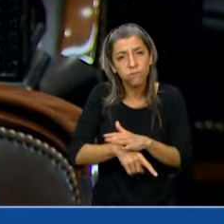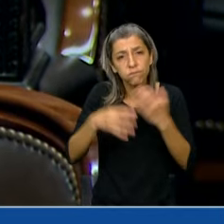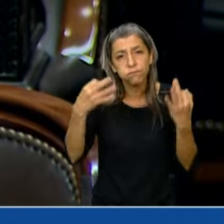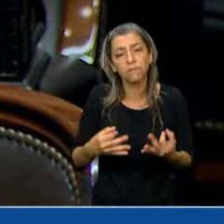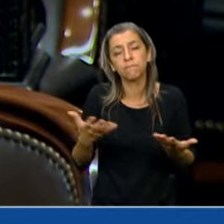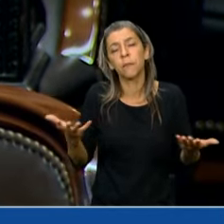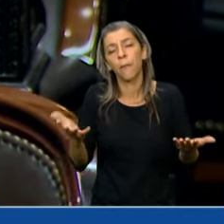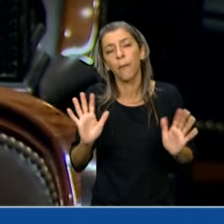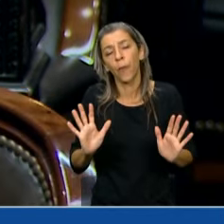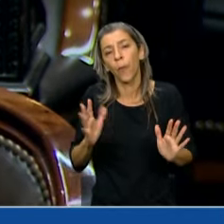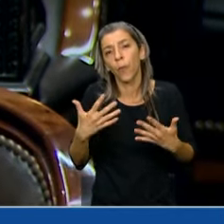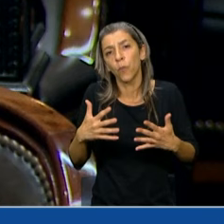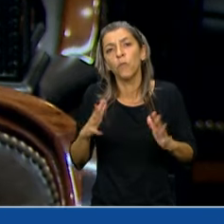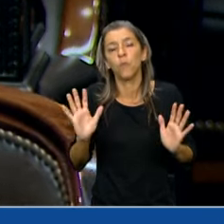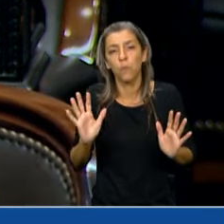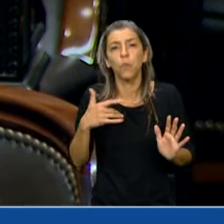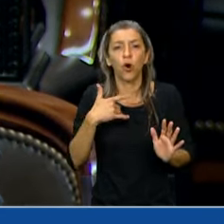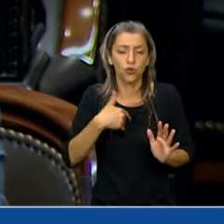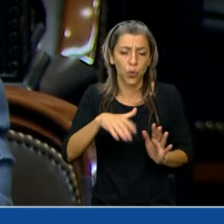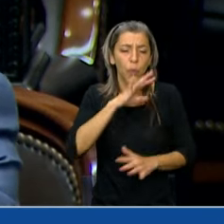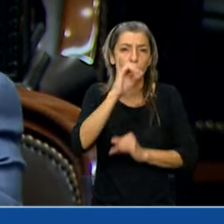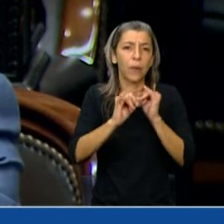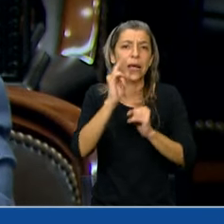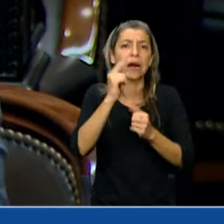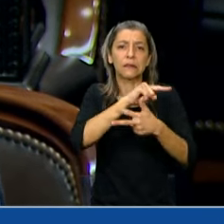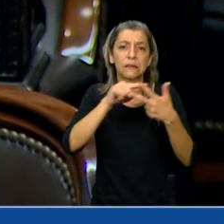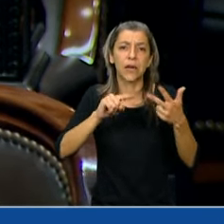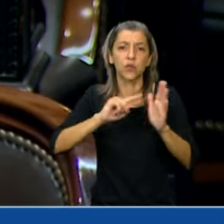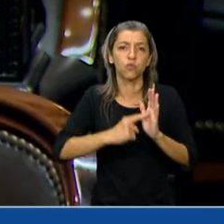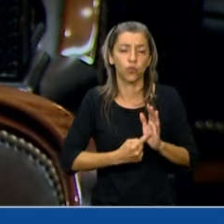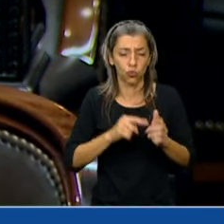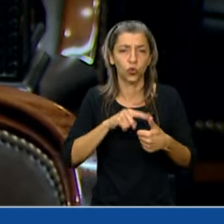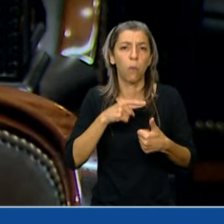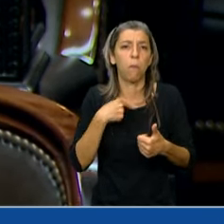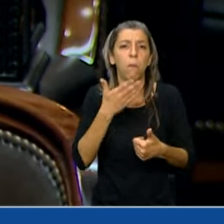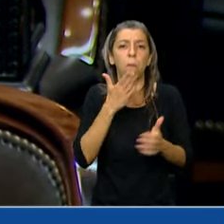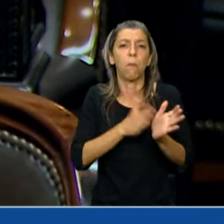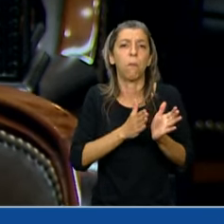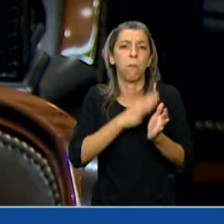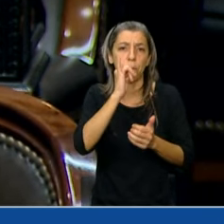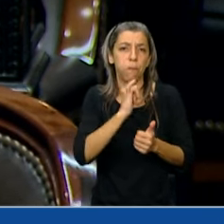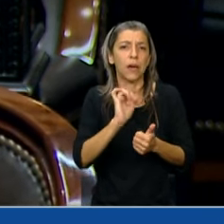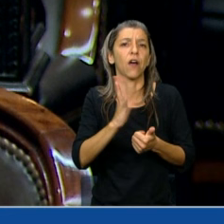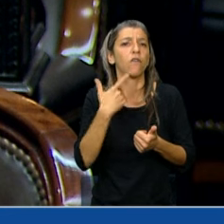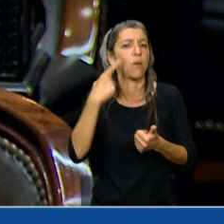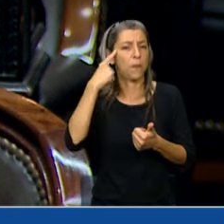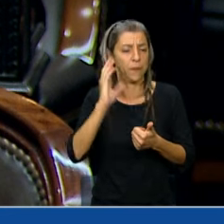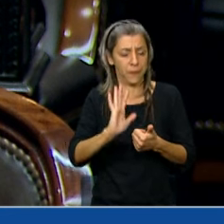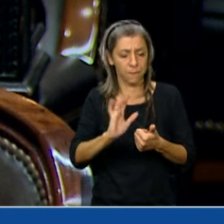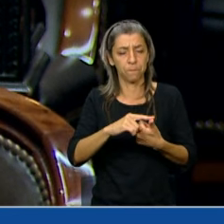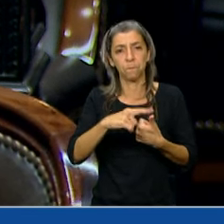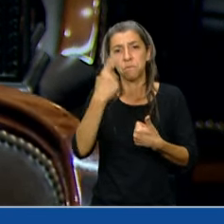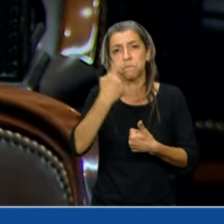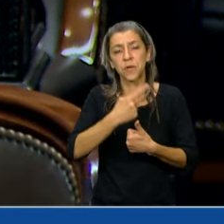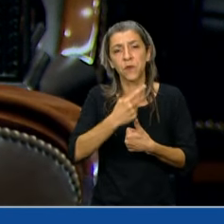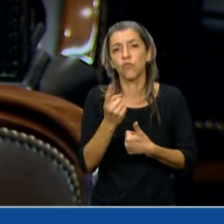tres puntos por los cuales voy a argumentar mi posición el primero es el fondo de la cuestión de la